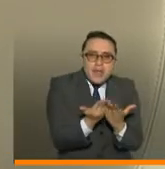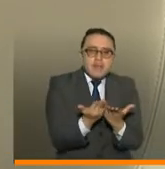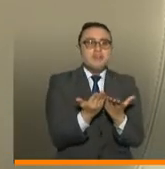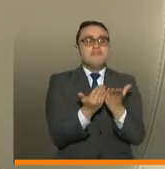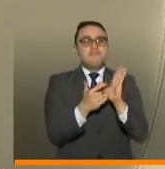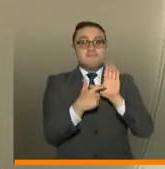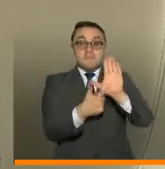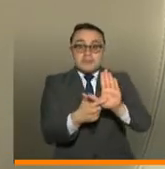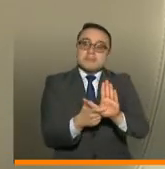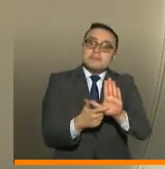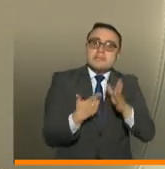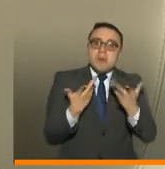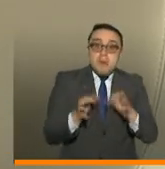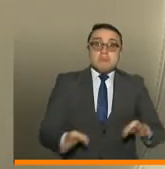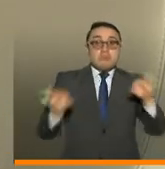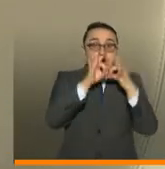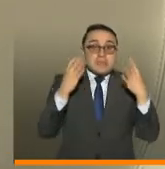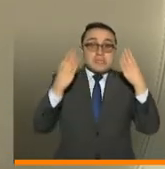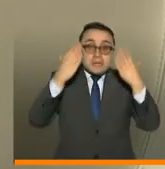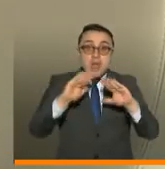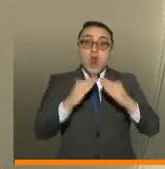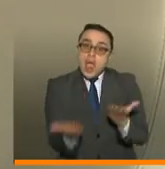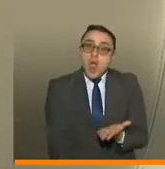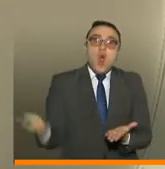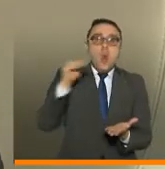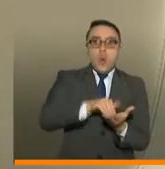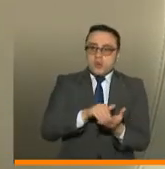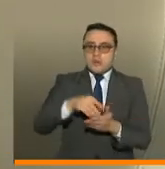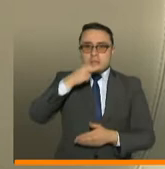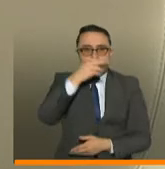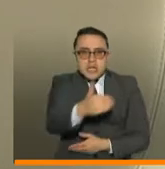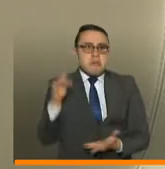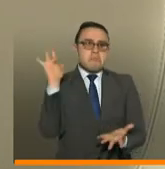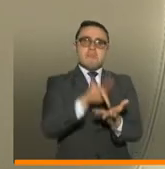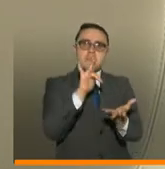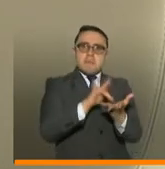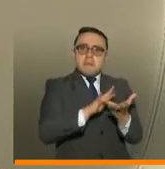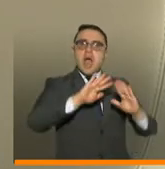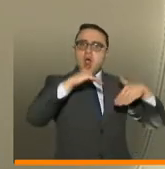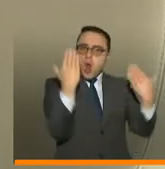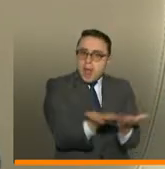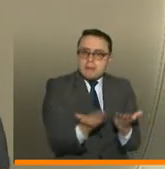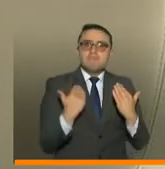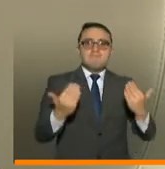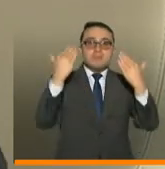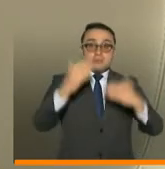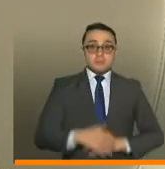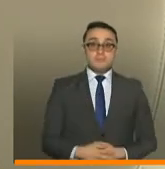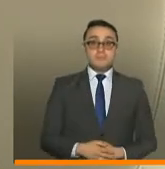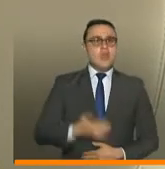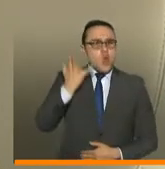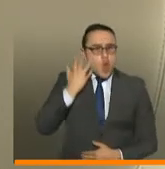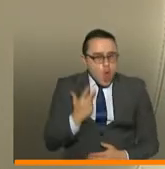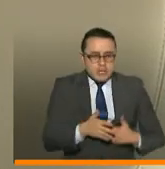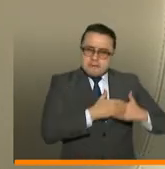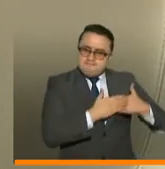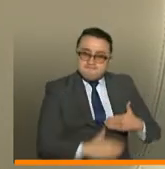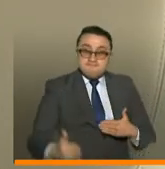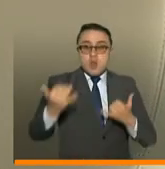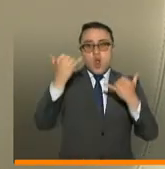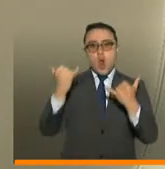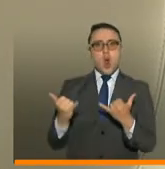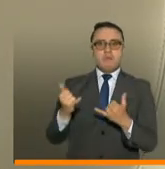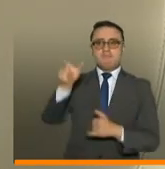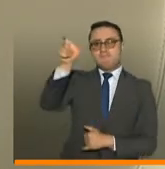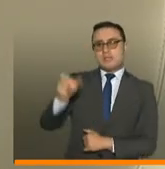importante para recuperar la parte académica, las competencias socioemocionales. Seguiremos, presidente, día por día. Hoy estábamos en las exequias del